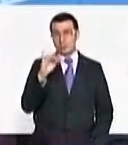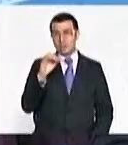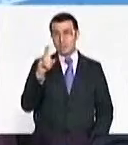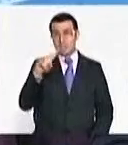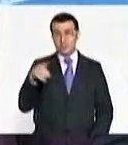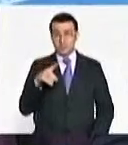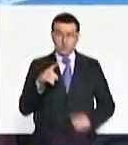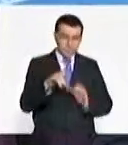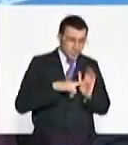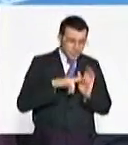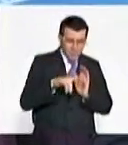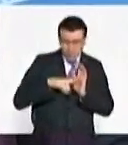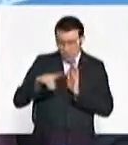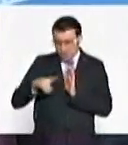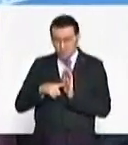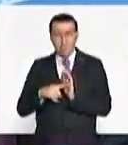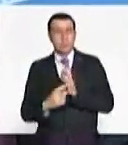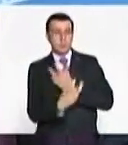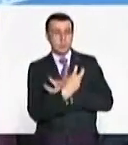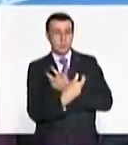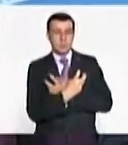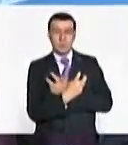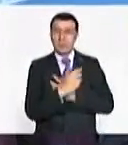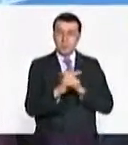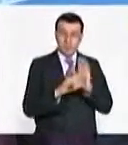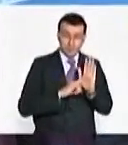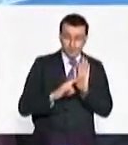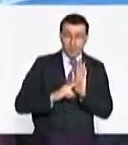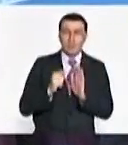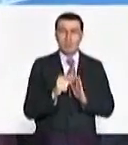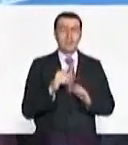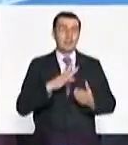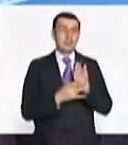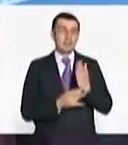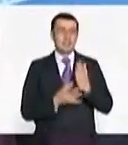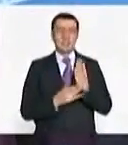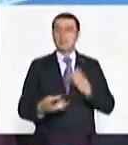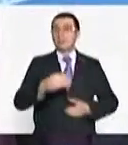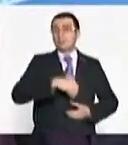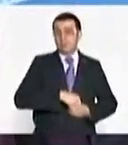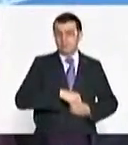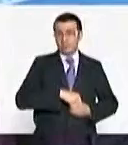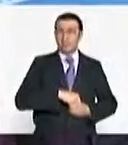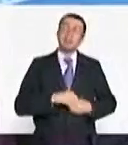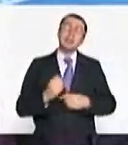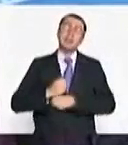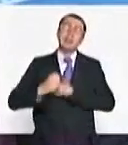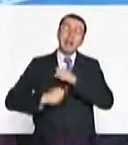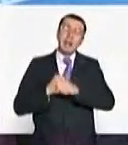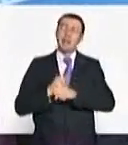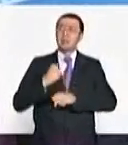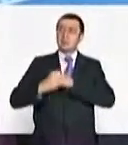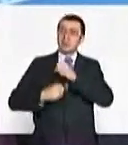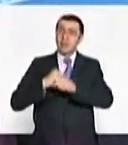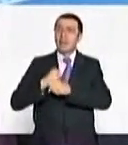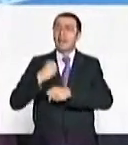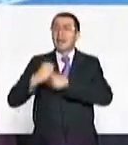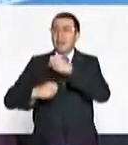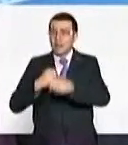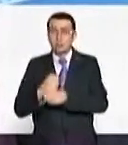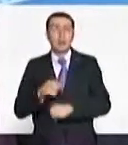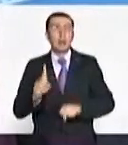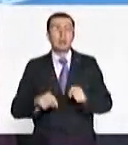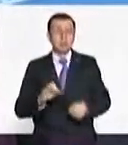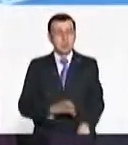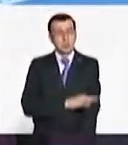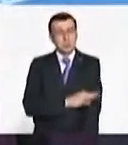controlada esa grasa tóxica, ya la están conteniendo allí. Entonces el paciente puede tener algunos años, pocos años, generalmente sus colesteroles